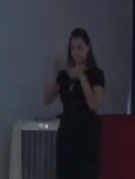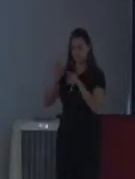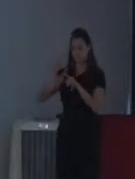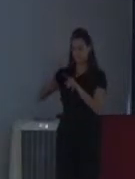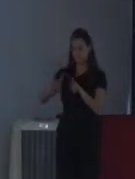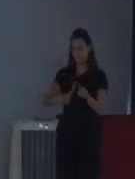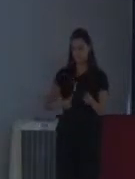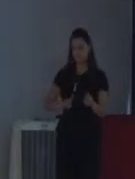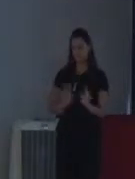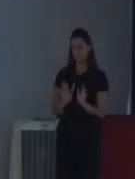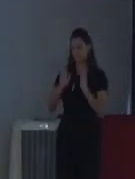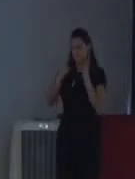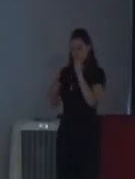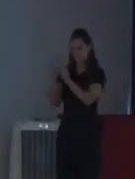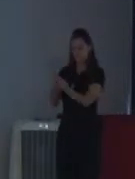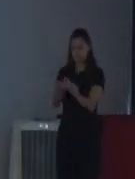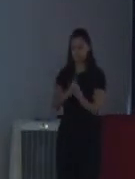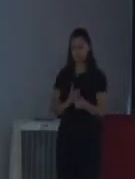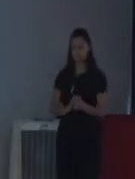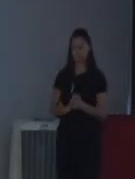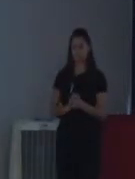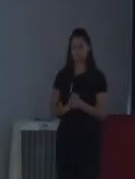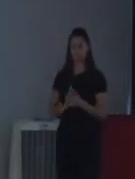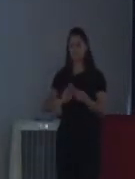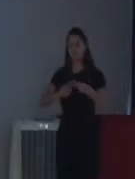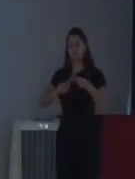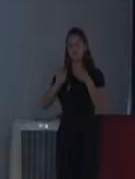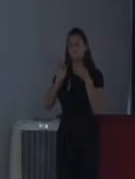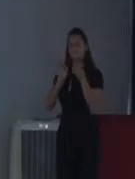discapacidad. La protección.